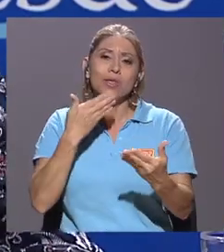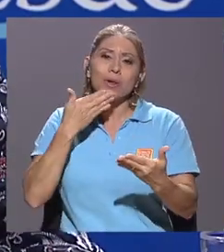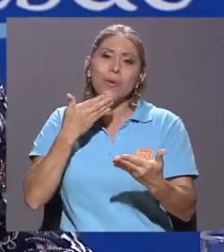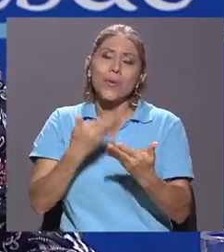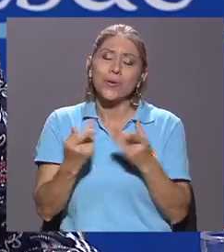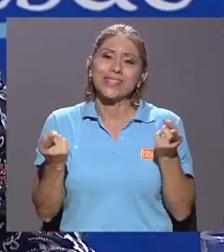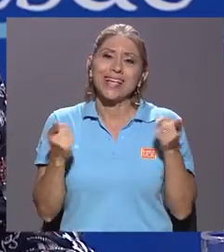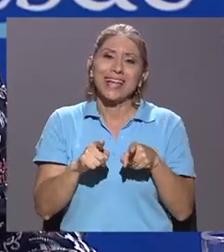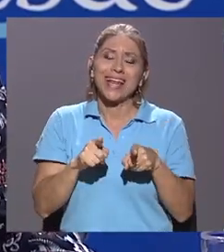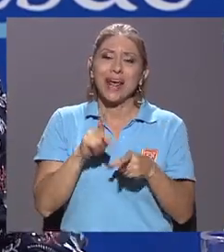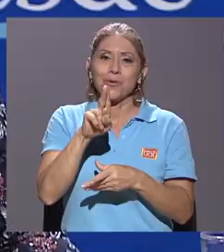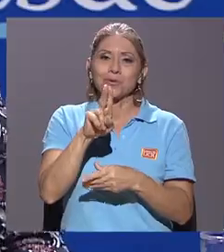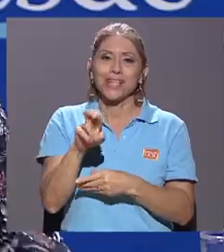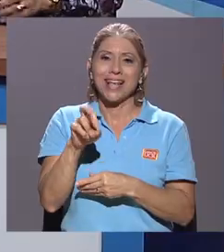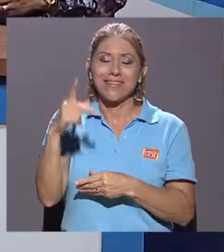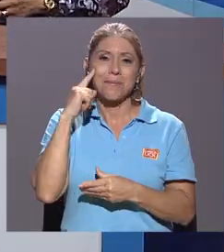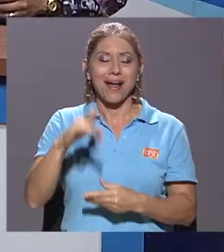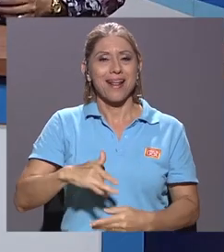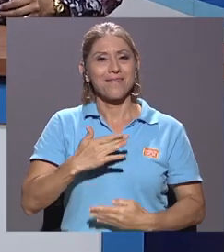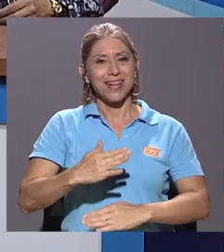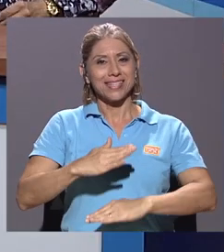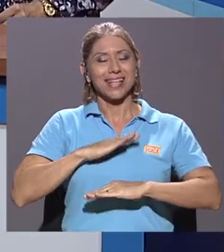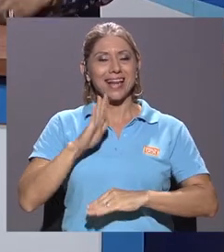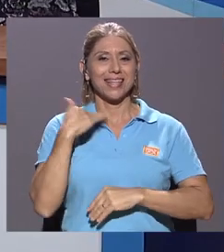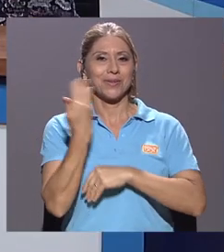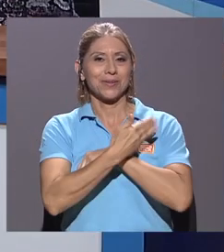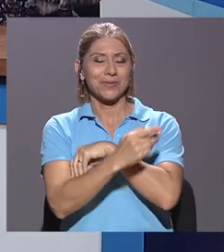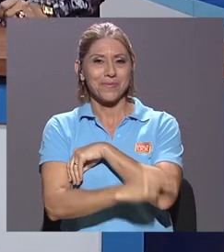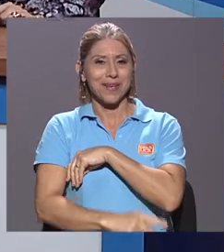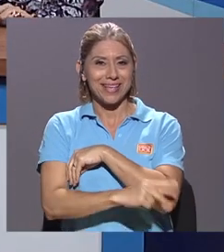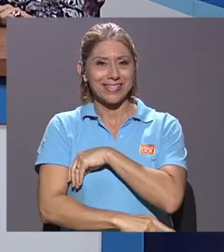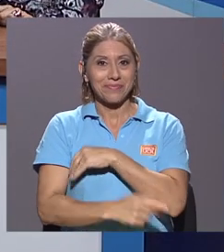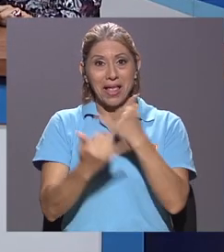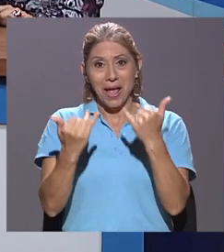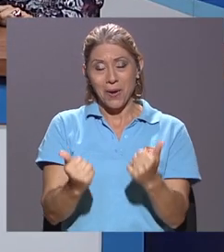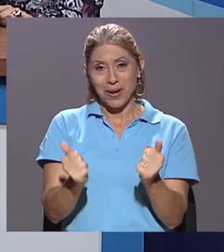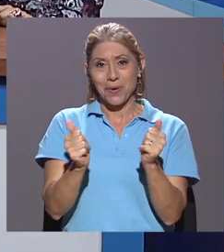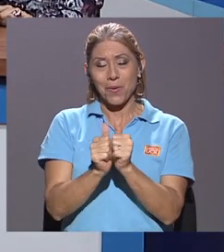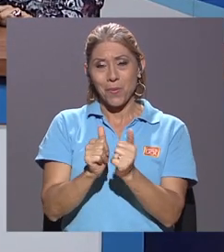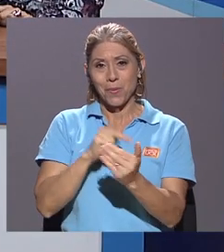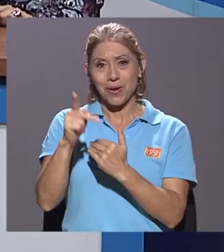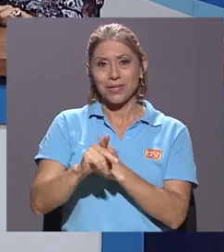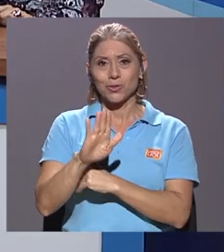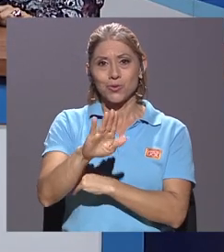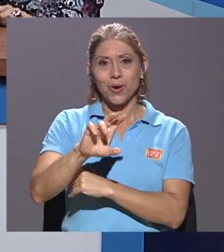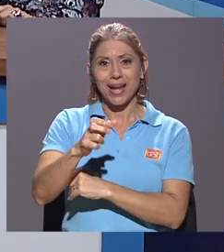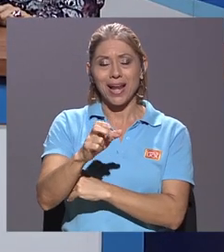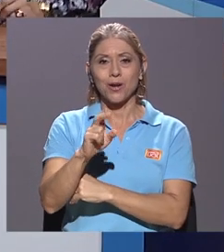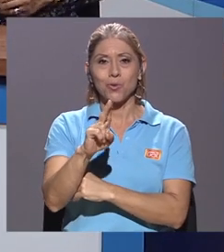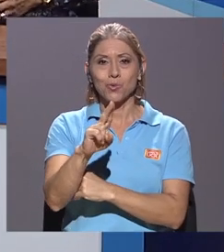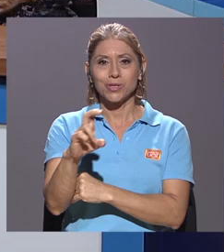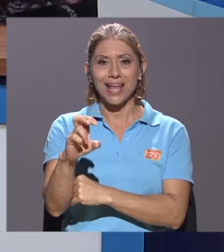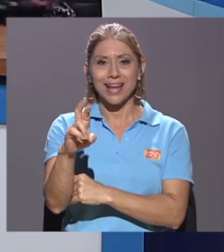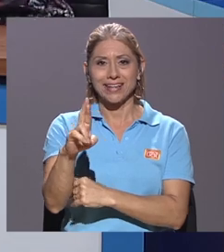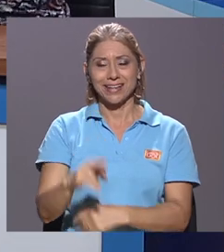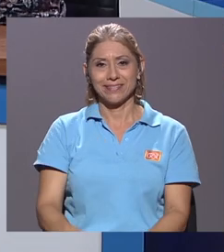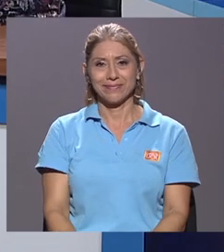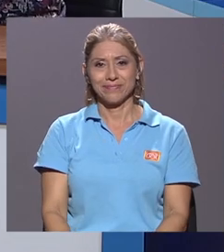que se genera desde la ugr para el bienestar de nuestro país nos dejó con la programación de su canal y usher